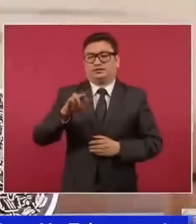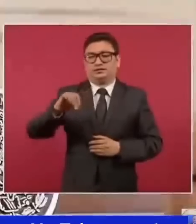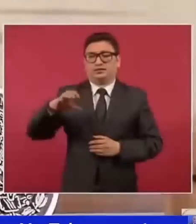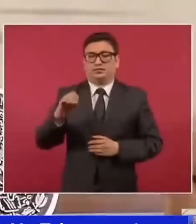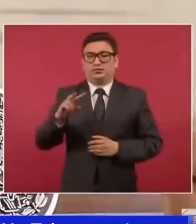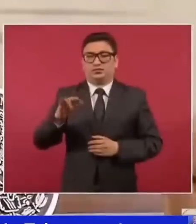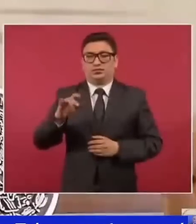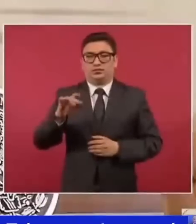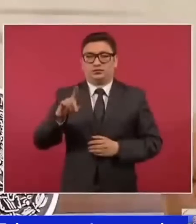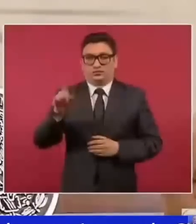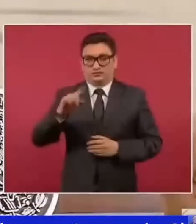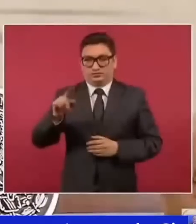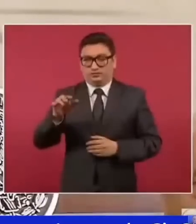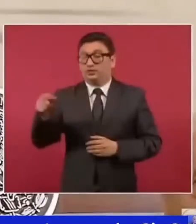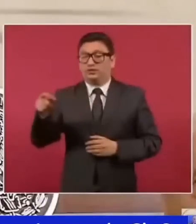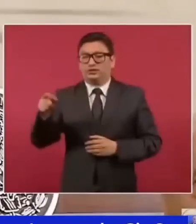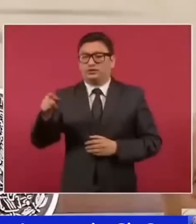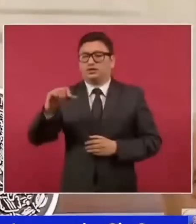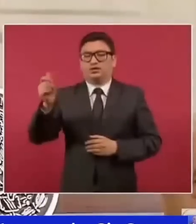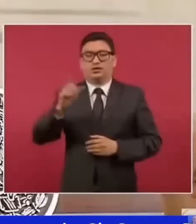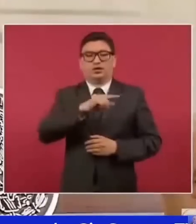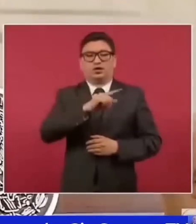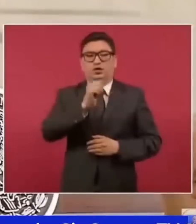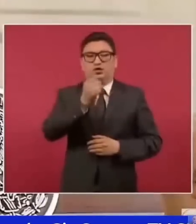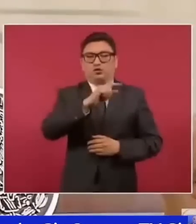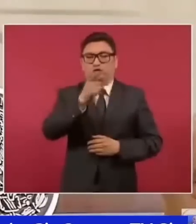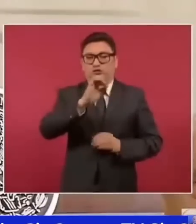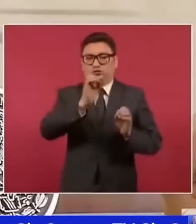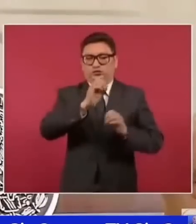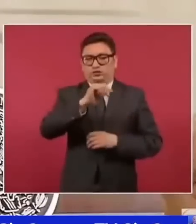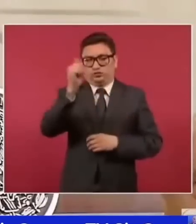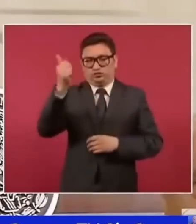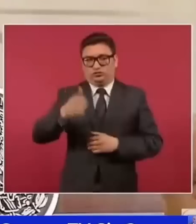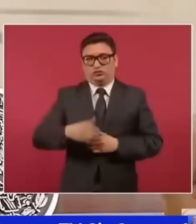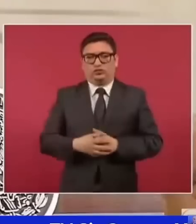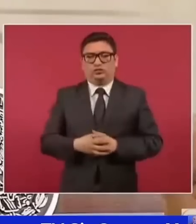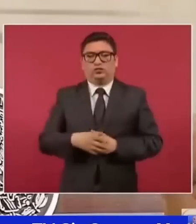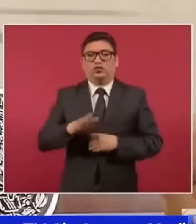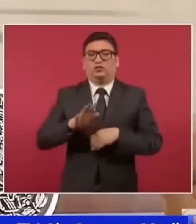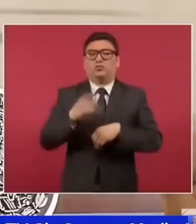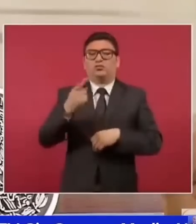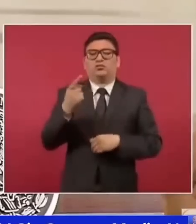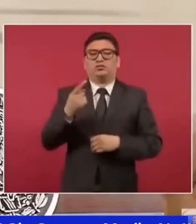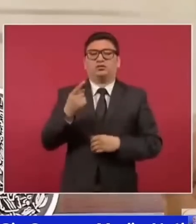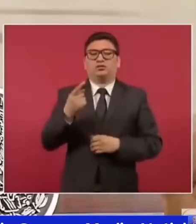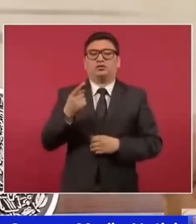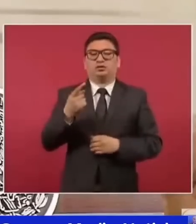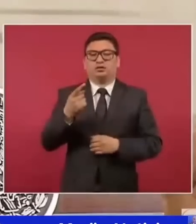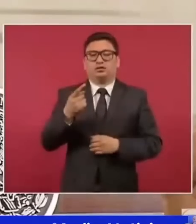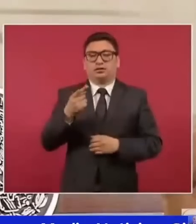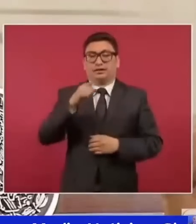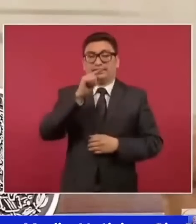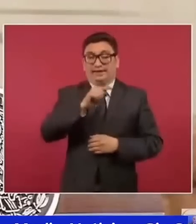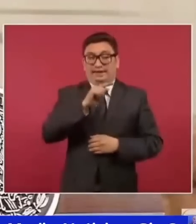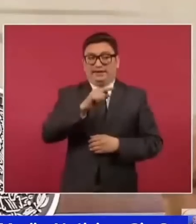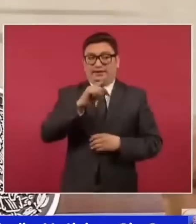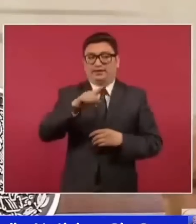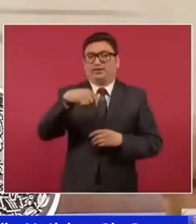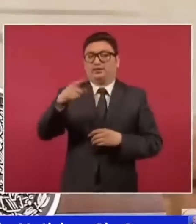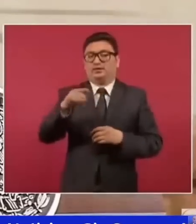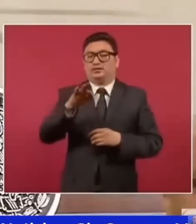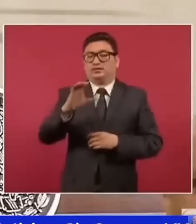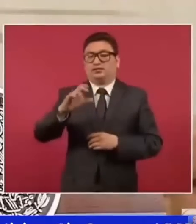No, pero ese no estaba. Ese estaba, había otro, porque ese llegó con